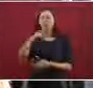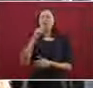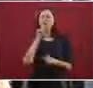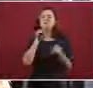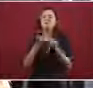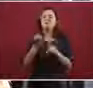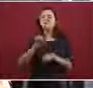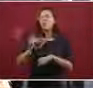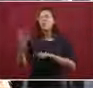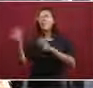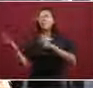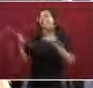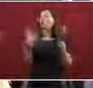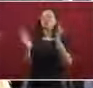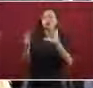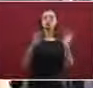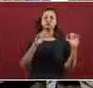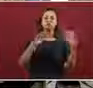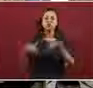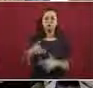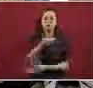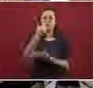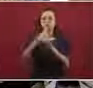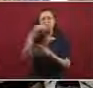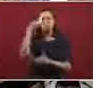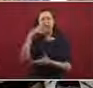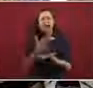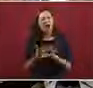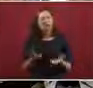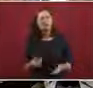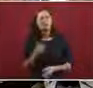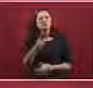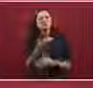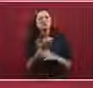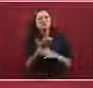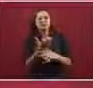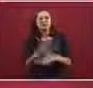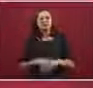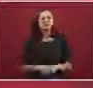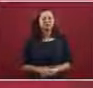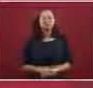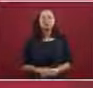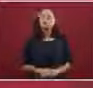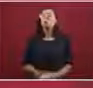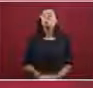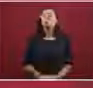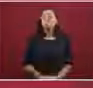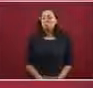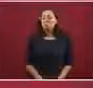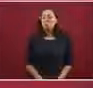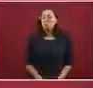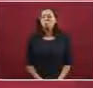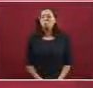circunvecinos a la Ciudad de México. ¿Qué dice de esto, presidente? Pues que está bien lo que